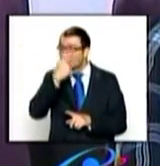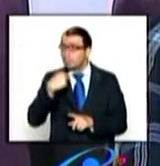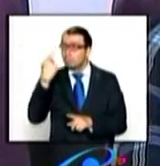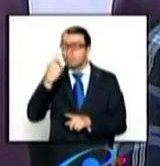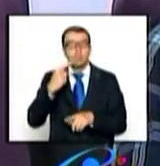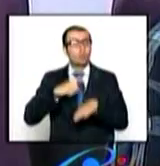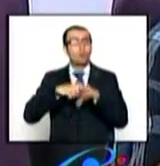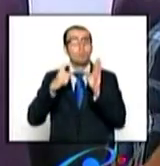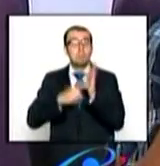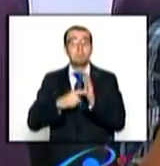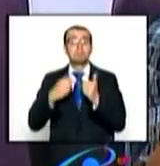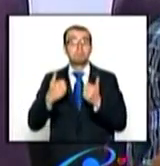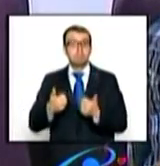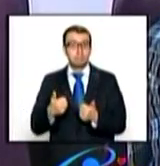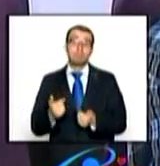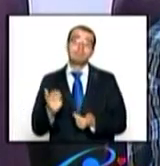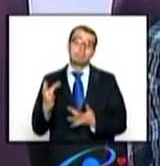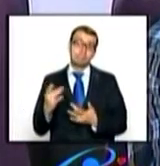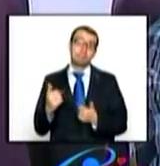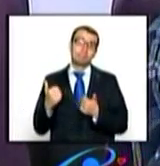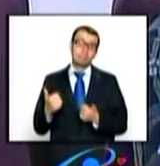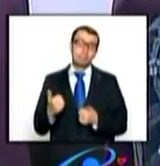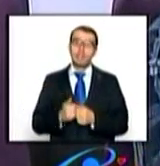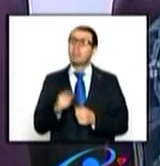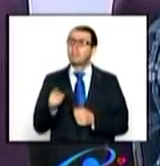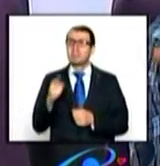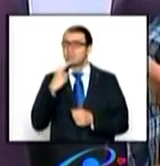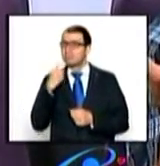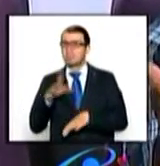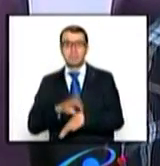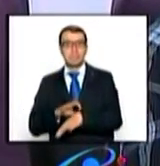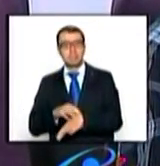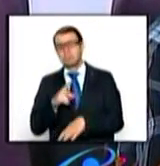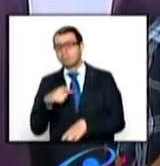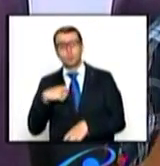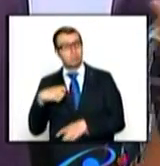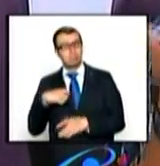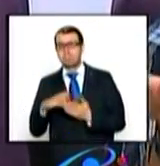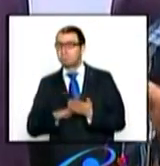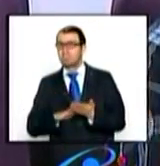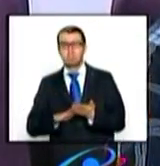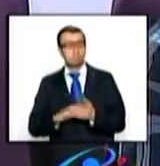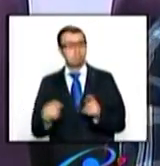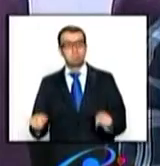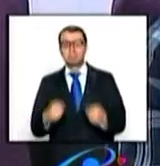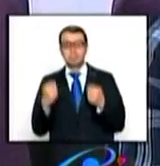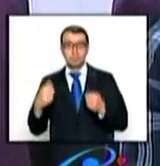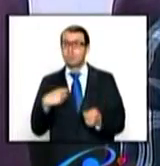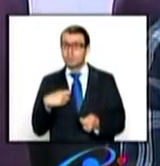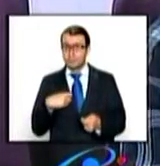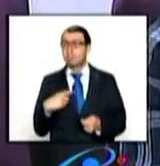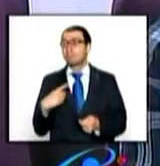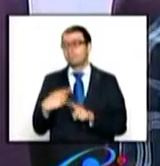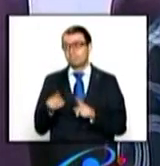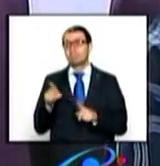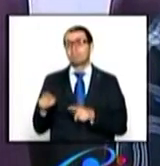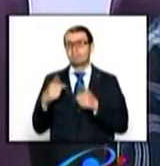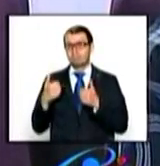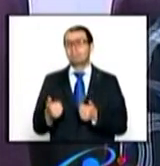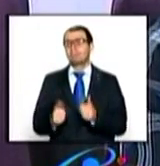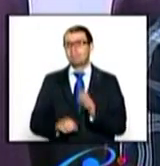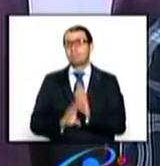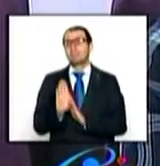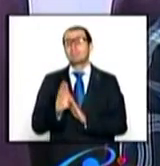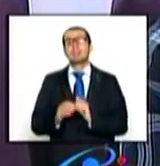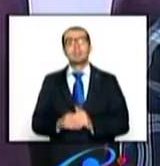sana. Esto también en un paciente que le habían dicho que definitivamente no tenía cura, no tenía ningún tratamiento para eso. Adicional a esto,